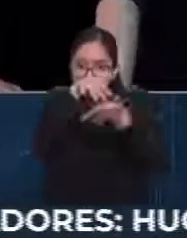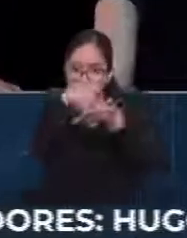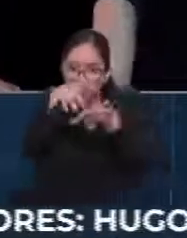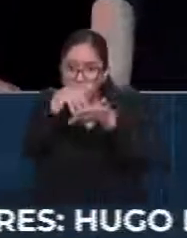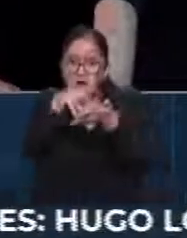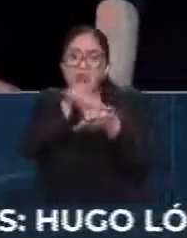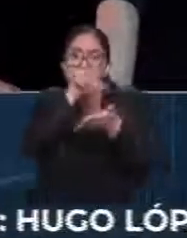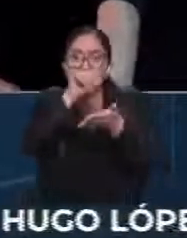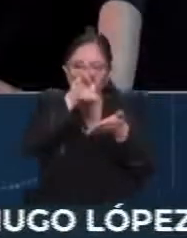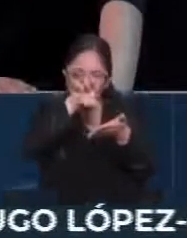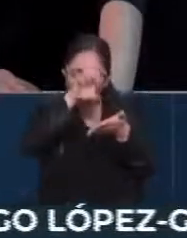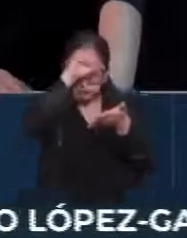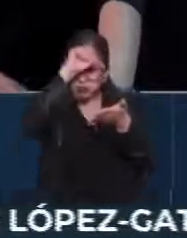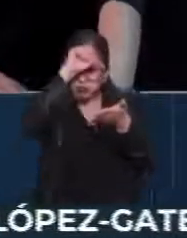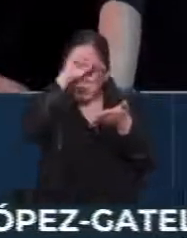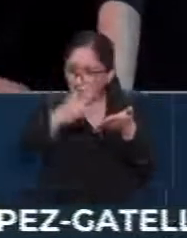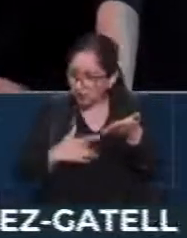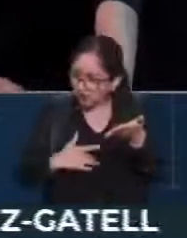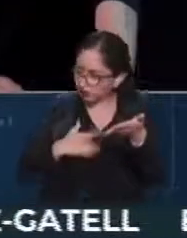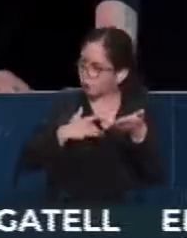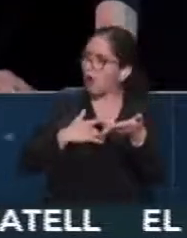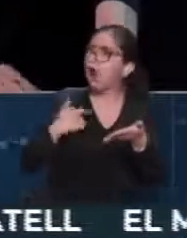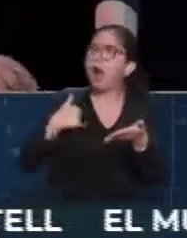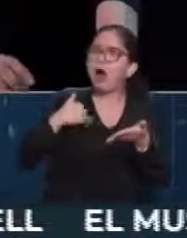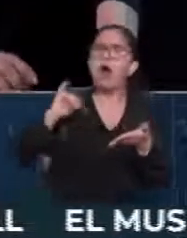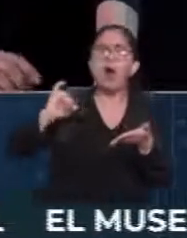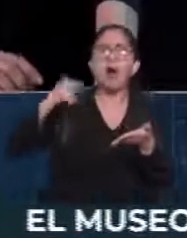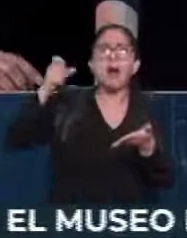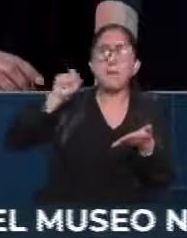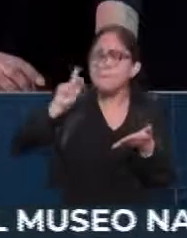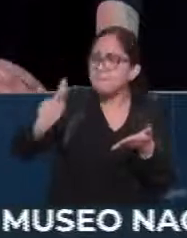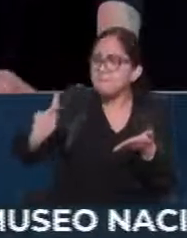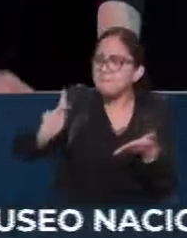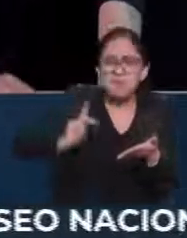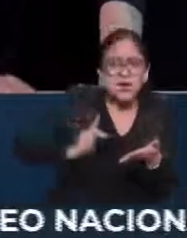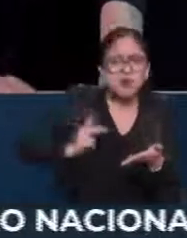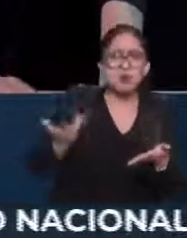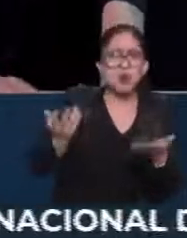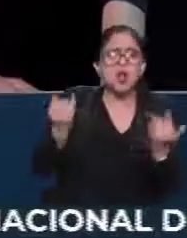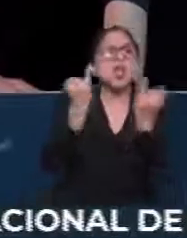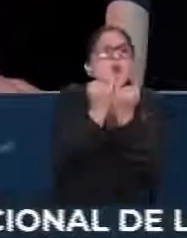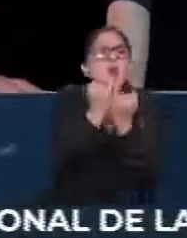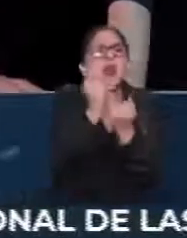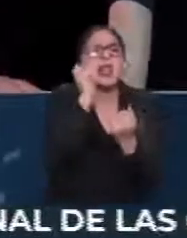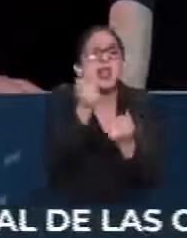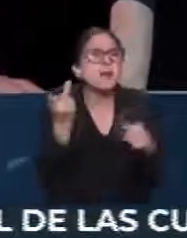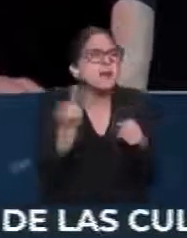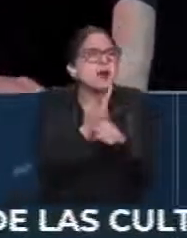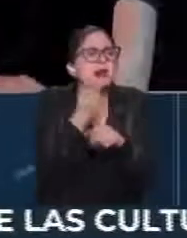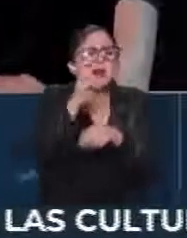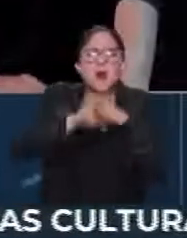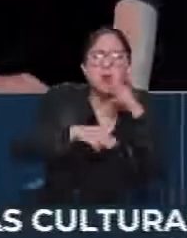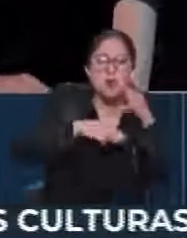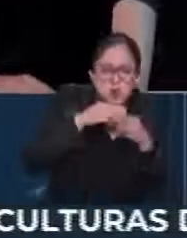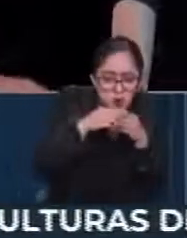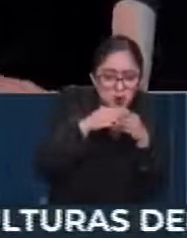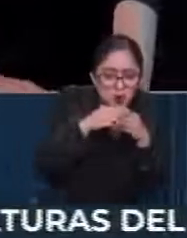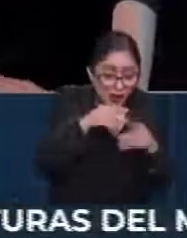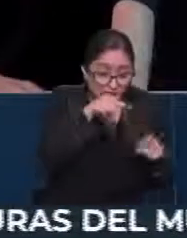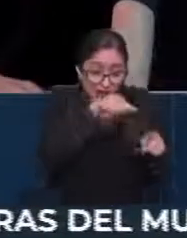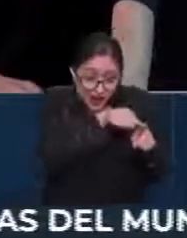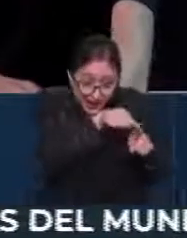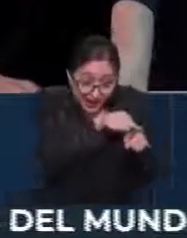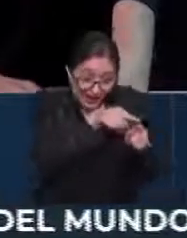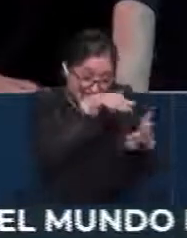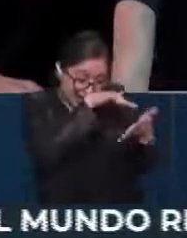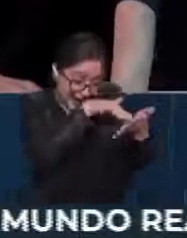Entendiendo que esto le ha pasado a la humanidad o estudiando qué ha pasado con el medio ambiente. Aprenderíamos a leer, a comprender, a estudiar,